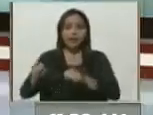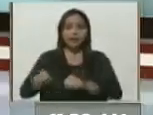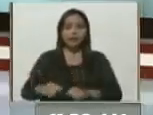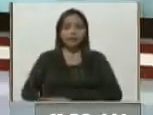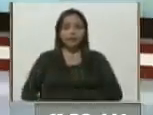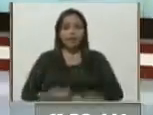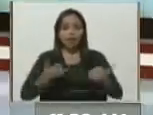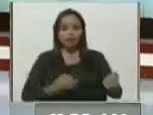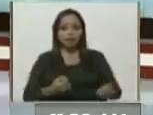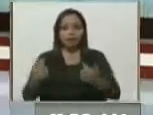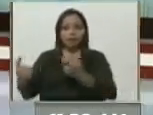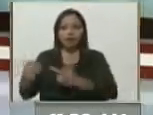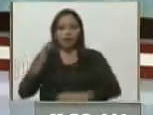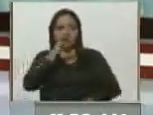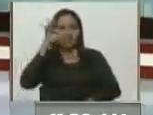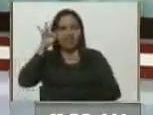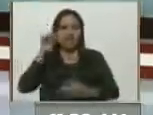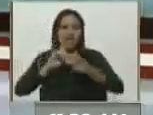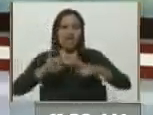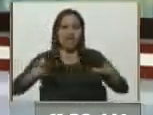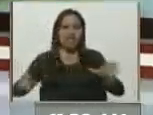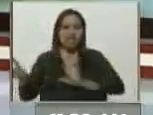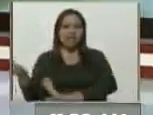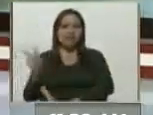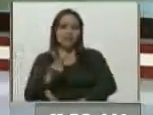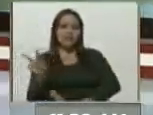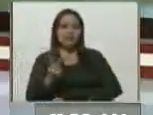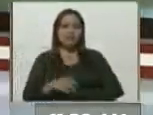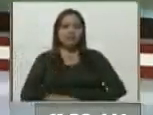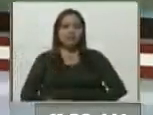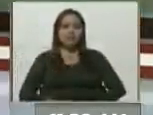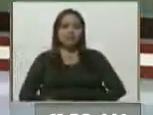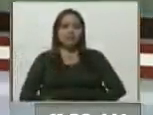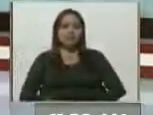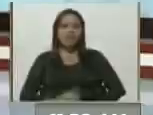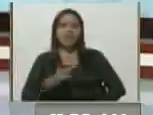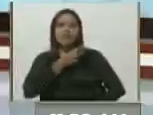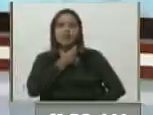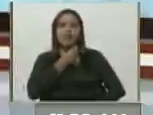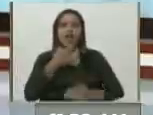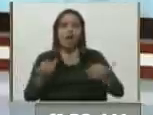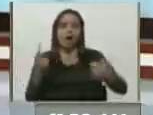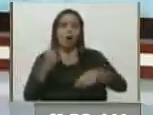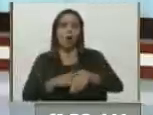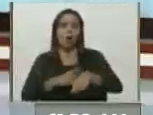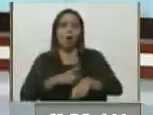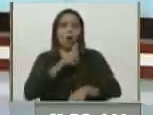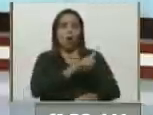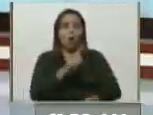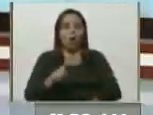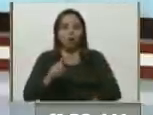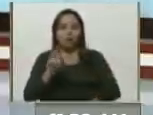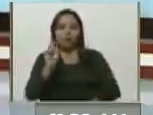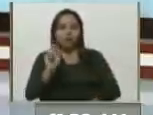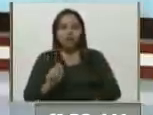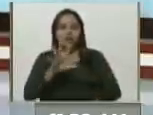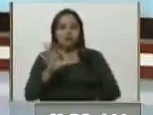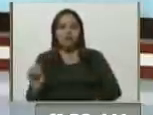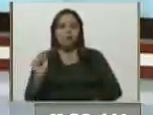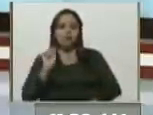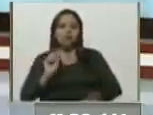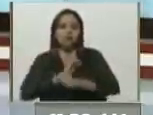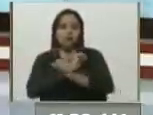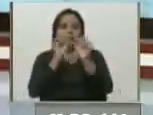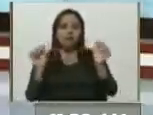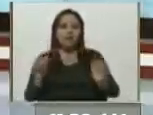Vamos de inmediato con el fiscal general de la República, Tarek William Saa, a esta hora, 11:50 minutos de la mañana. Tiene información